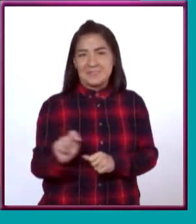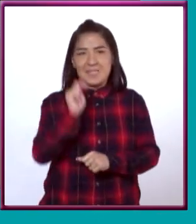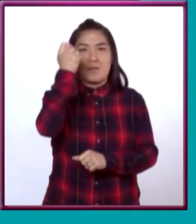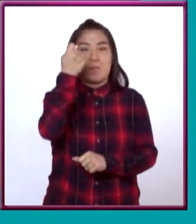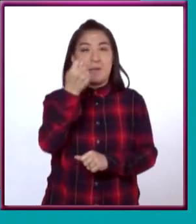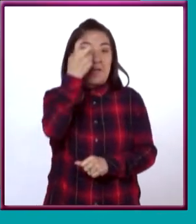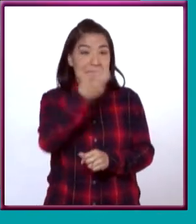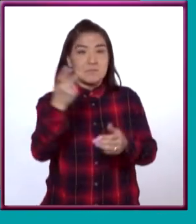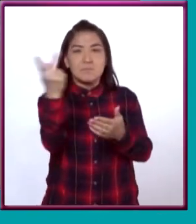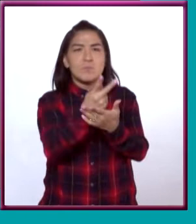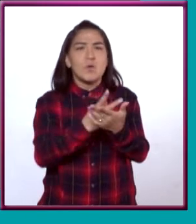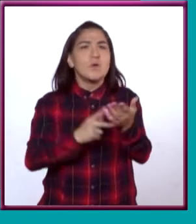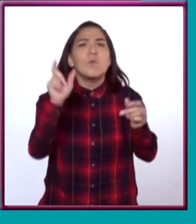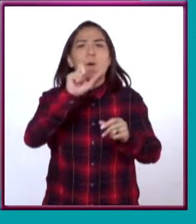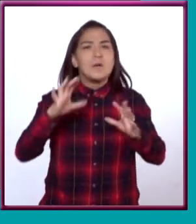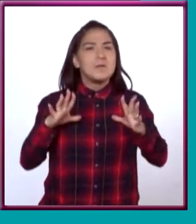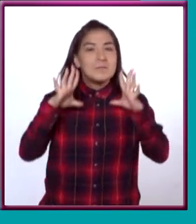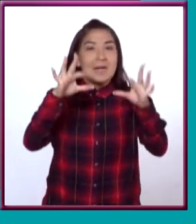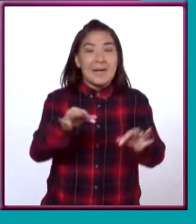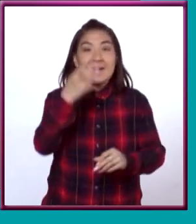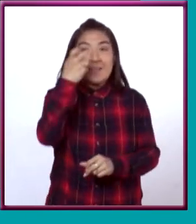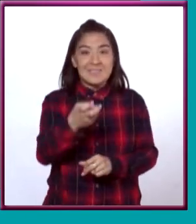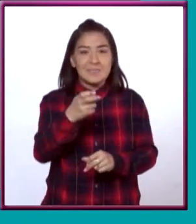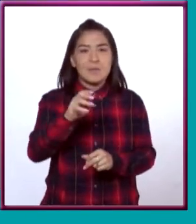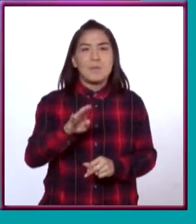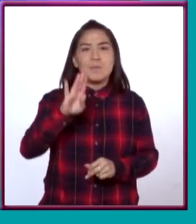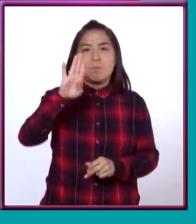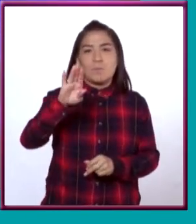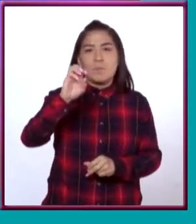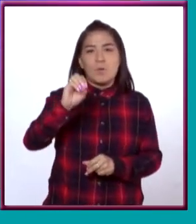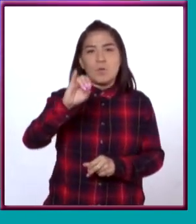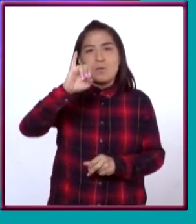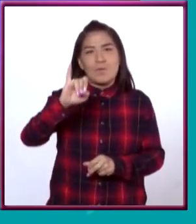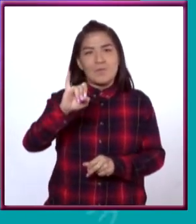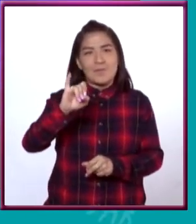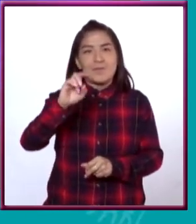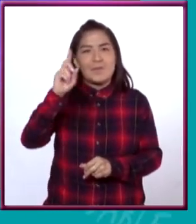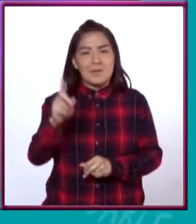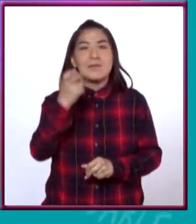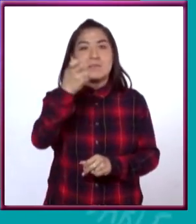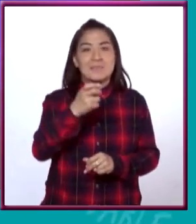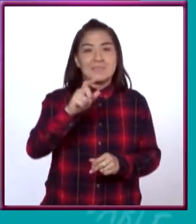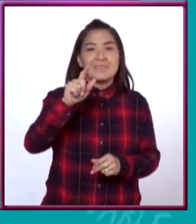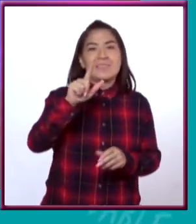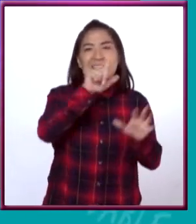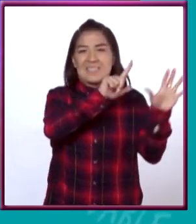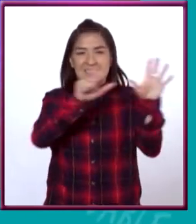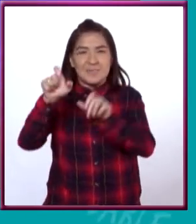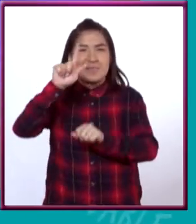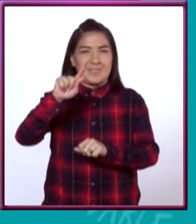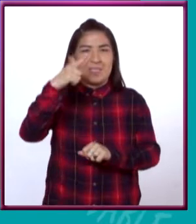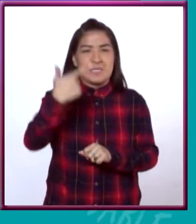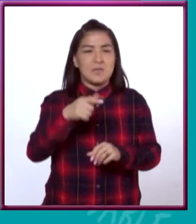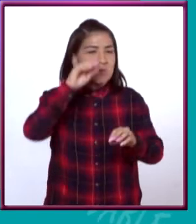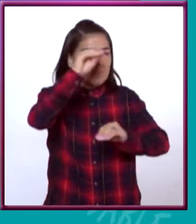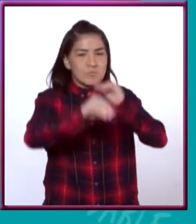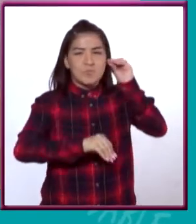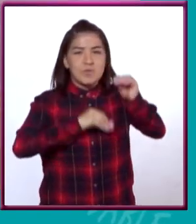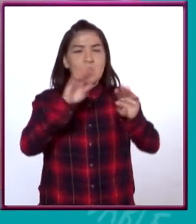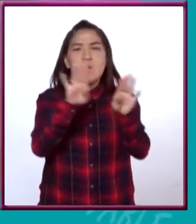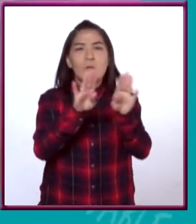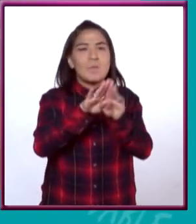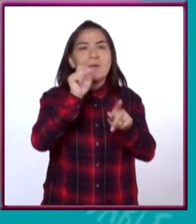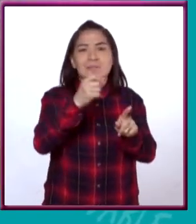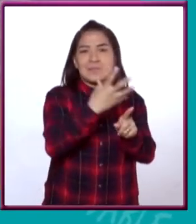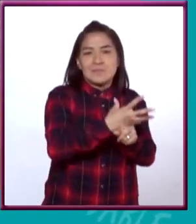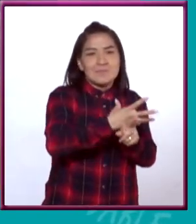de estos programas ocurrió cuando se dio la noticia de que el Boeing 777 se había diseñado de manera completa